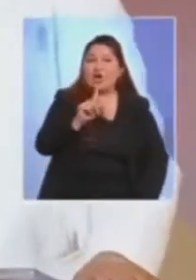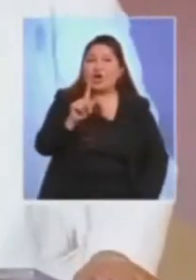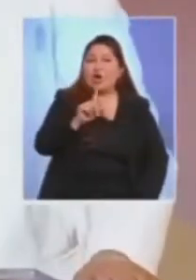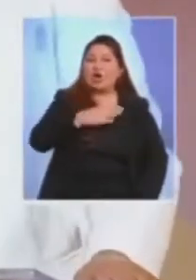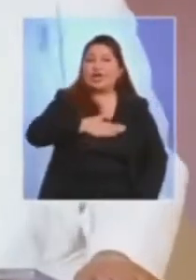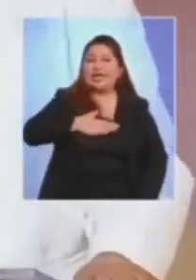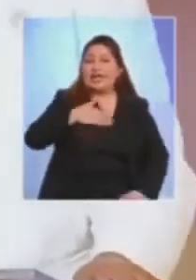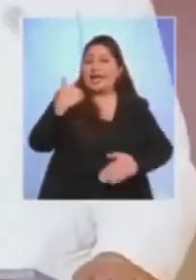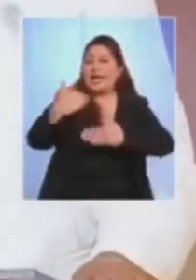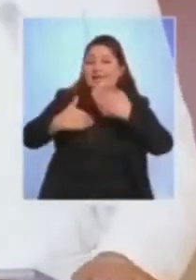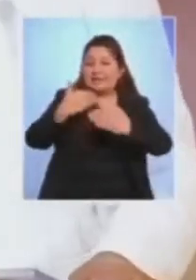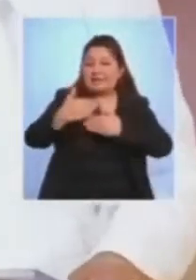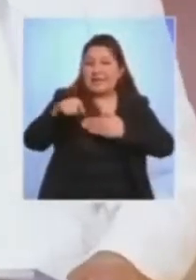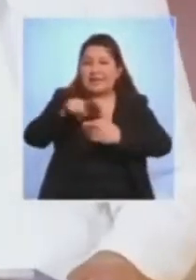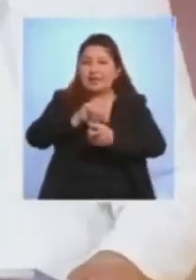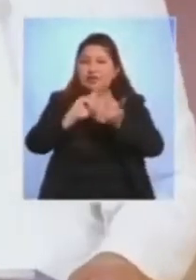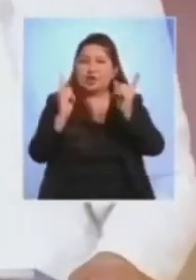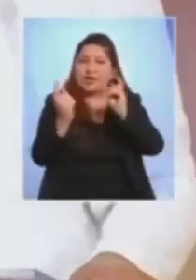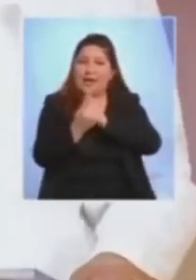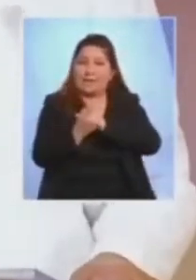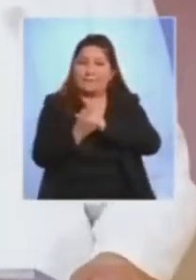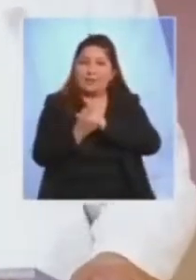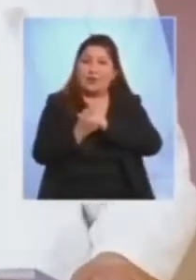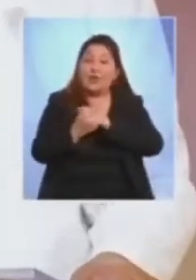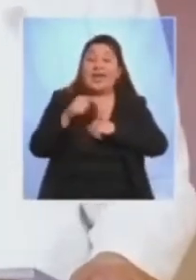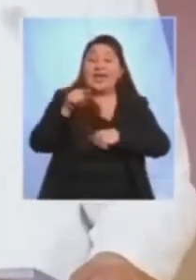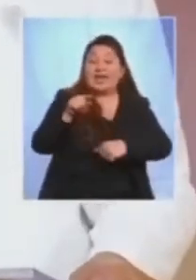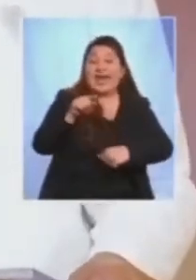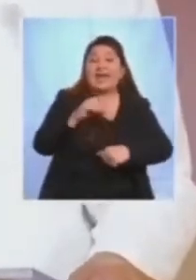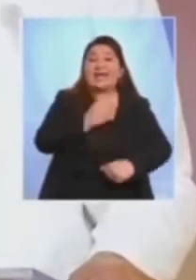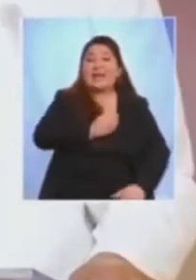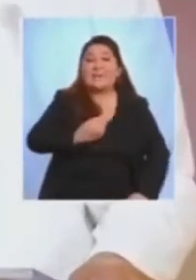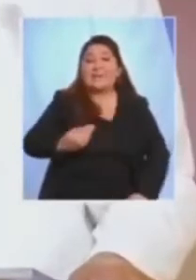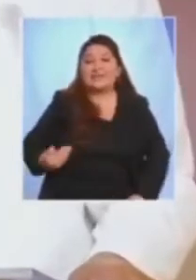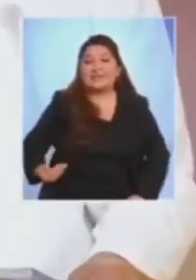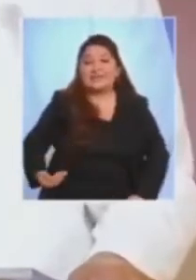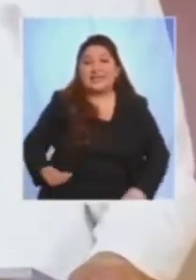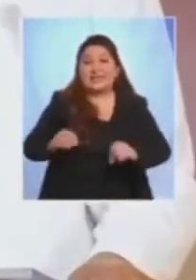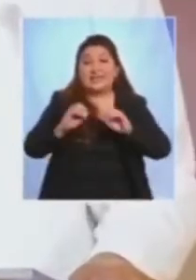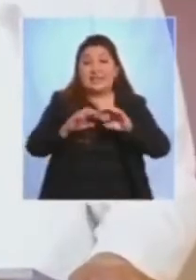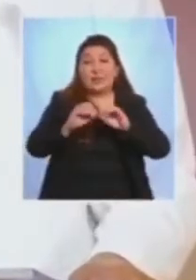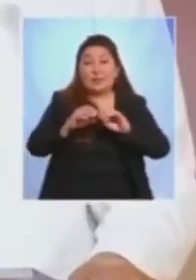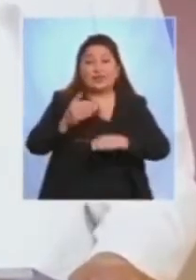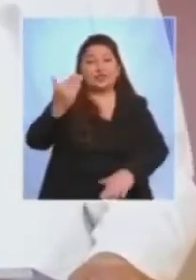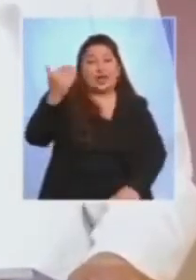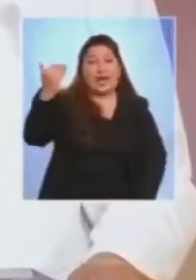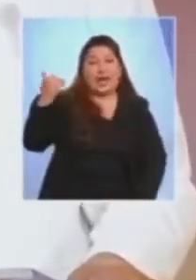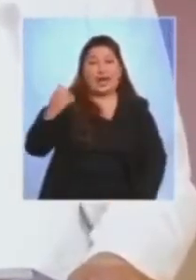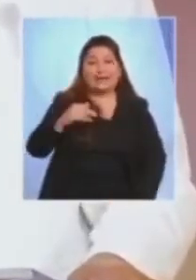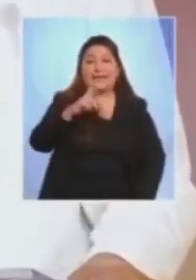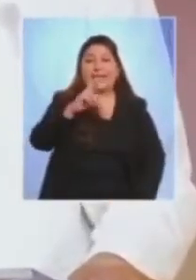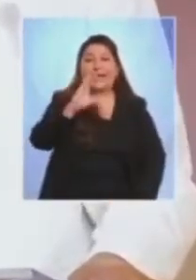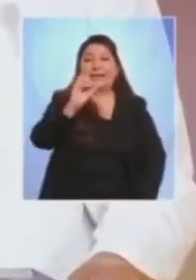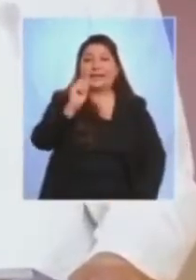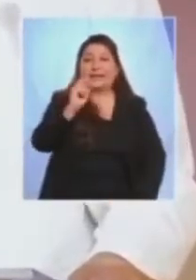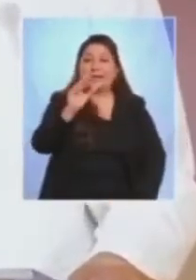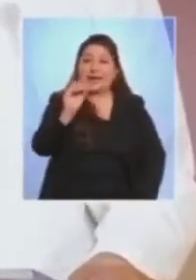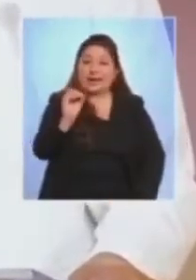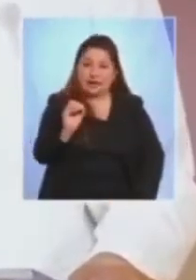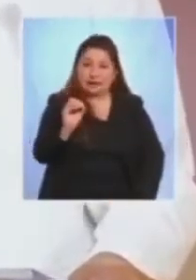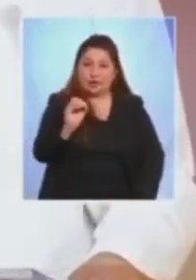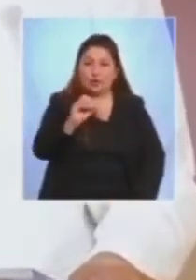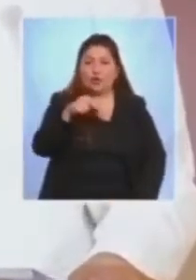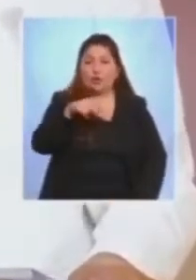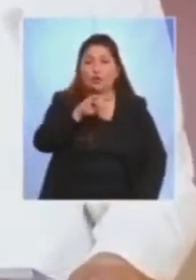en esos cambios. Lo dijo, entre otros, quien fuera presidente de la Comisión de Educación del Senado, senador entonces Ricardo Núñez. Luego, durante el gobierno